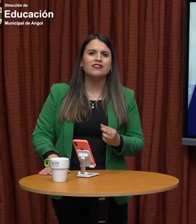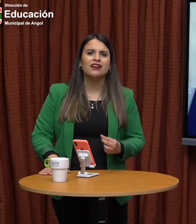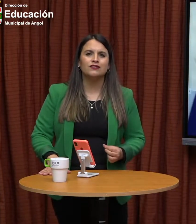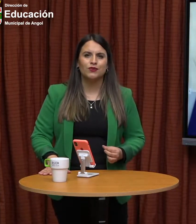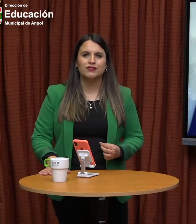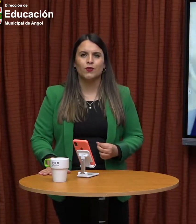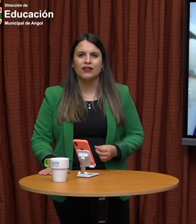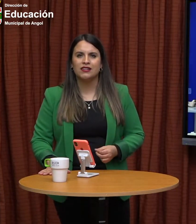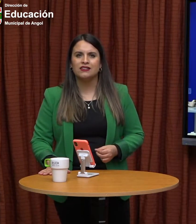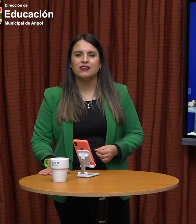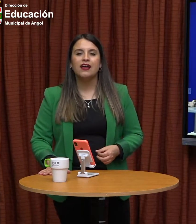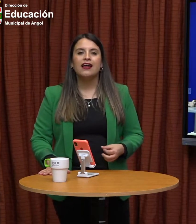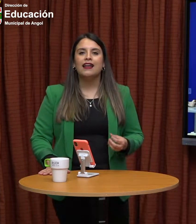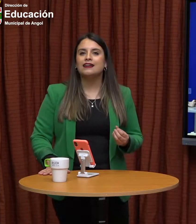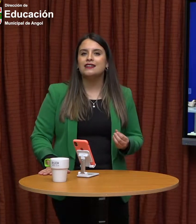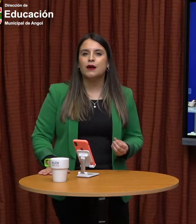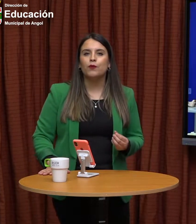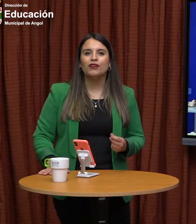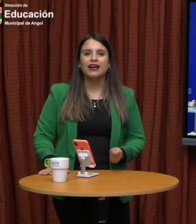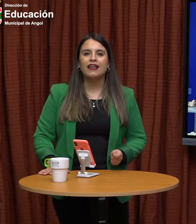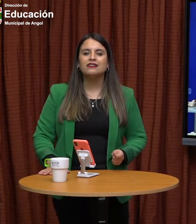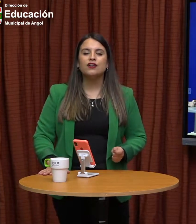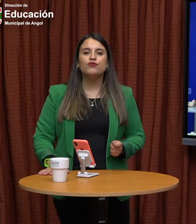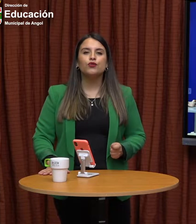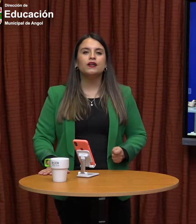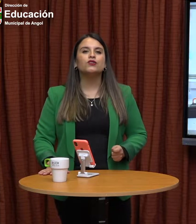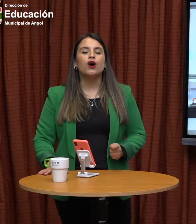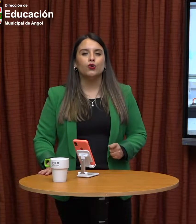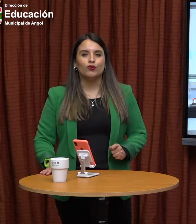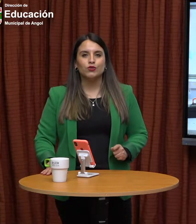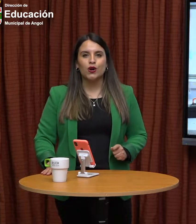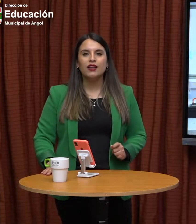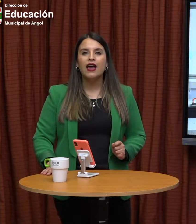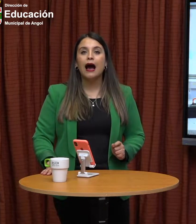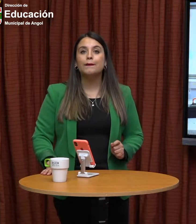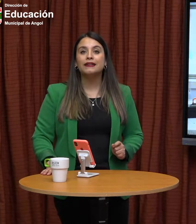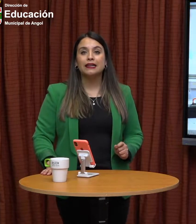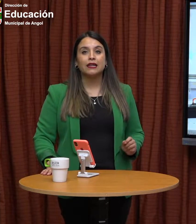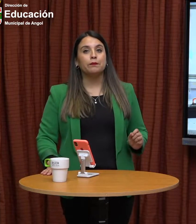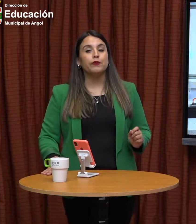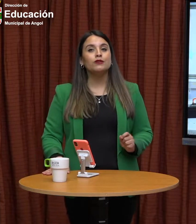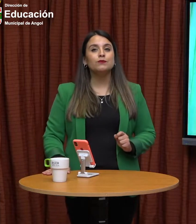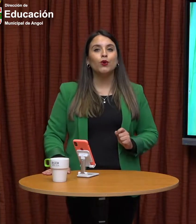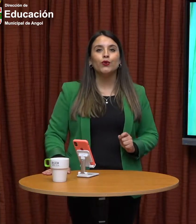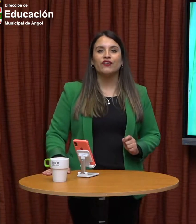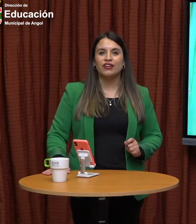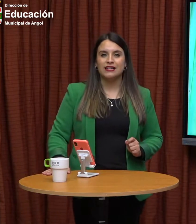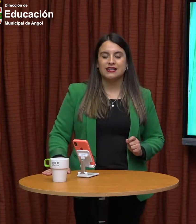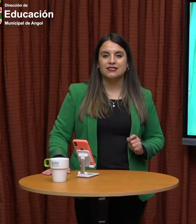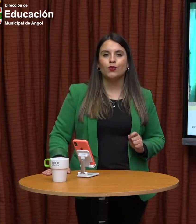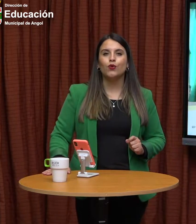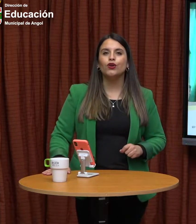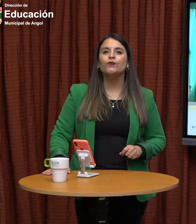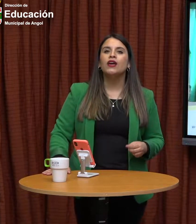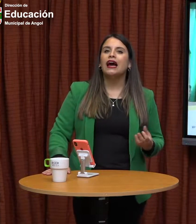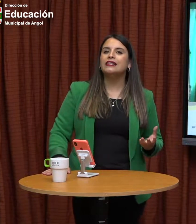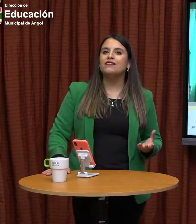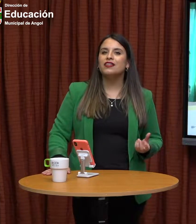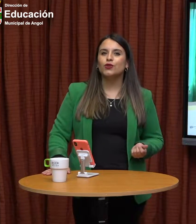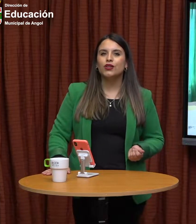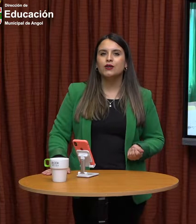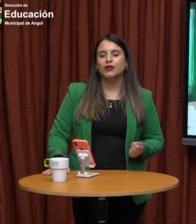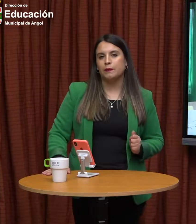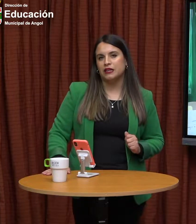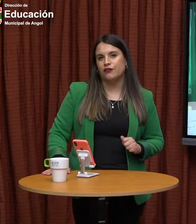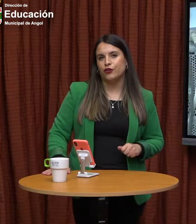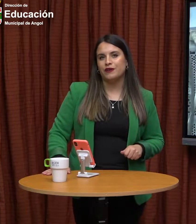constructivas acciones educativas, las que serán publicadas en formato audiovisual a partir del próximo lunes 26 de julio, a